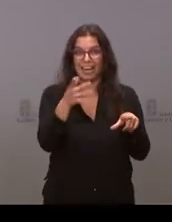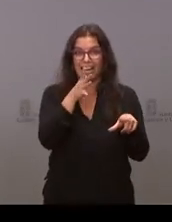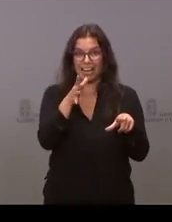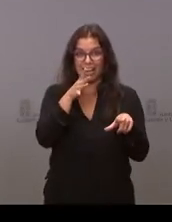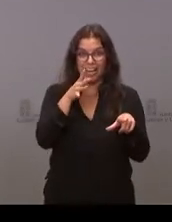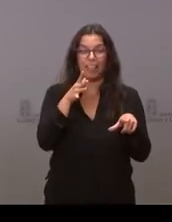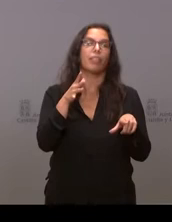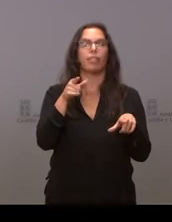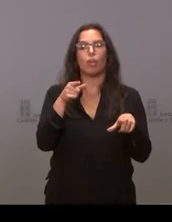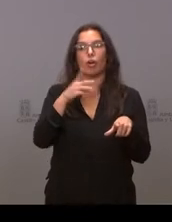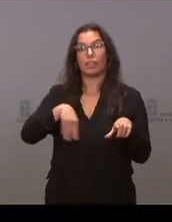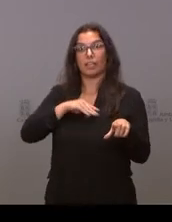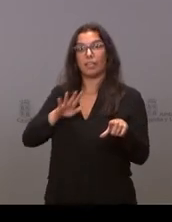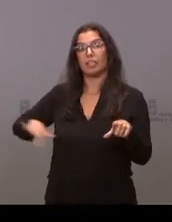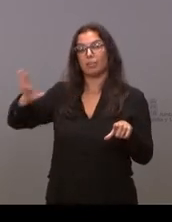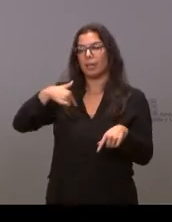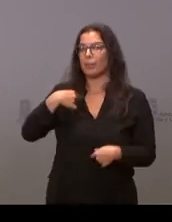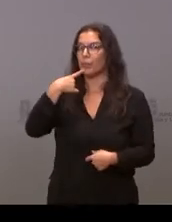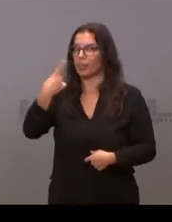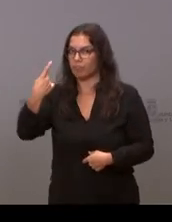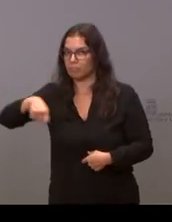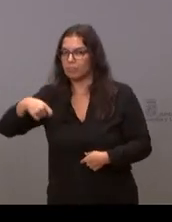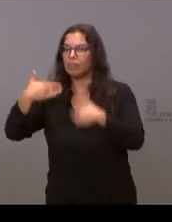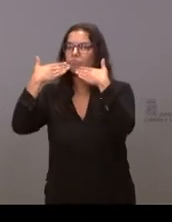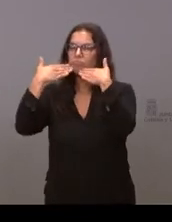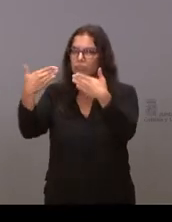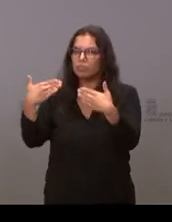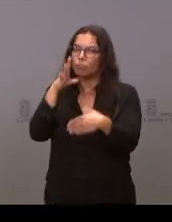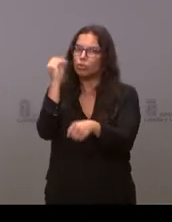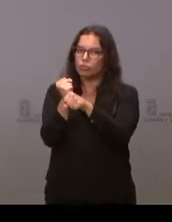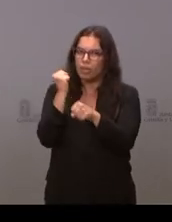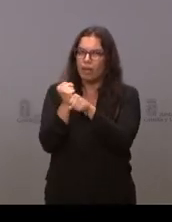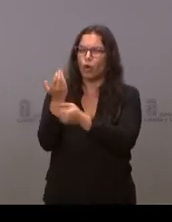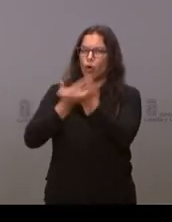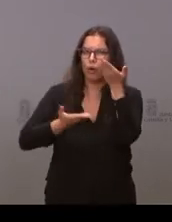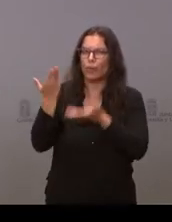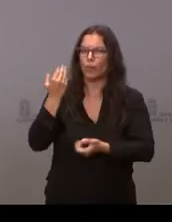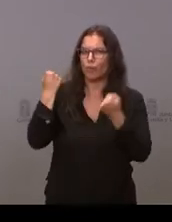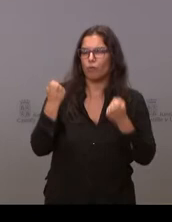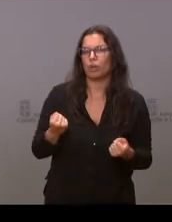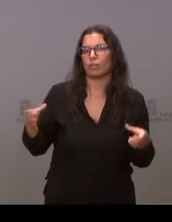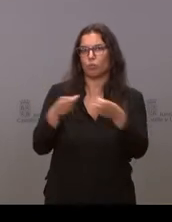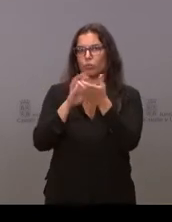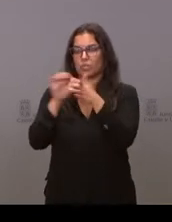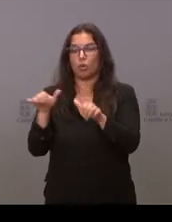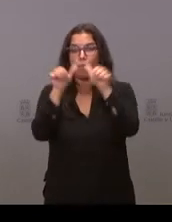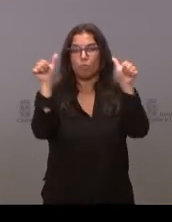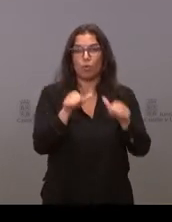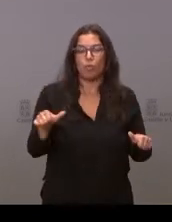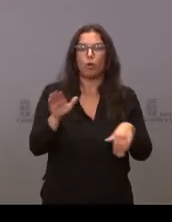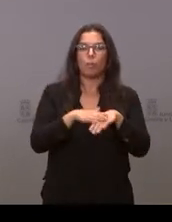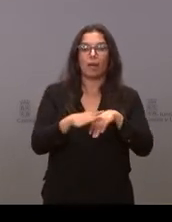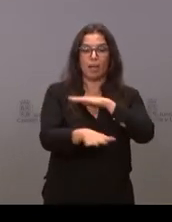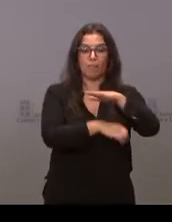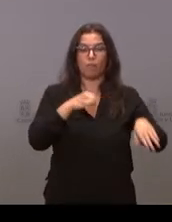cual debo saludar, presidente, el gran trabajo y la gran implicación que la Junta ha tenido, ese modelo basado en la aplicación de los